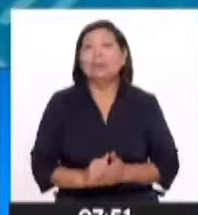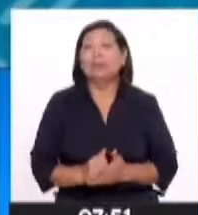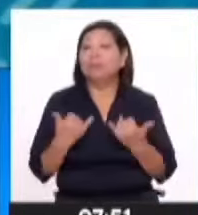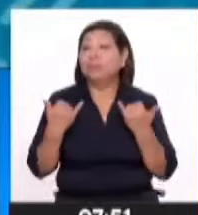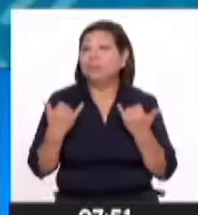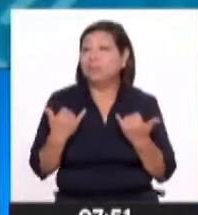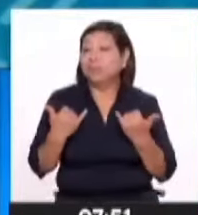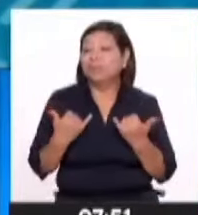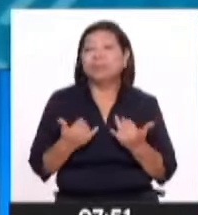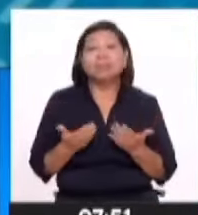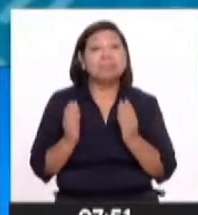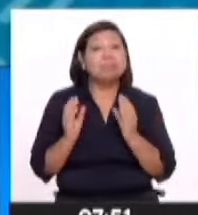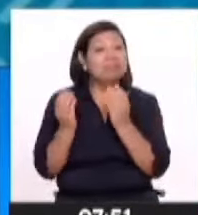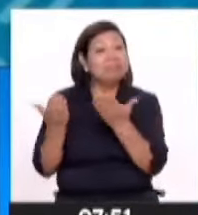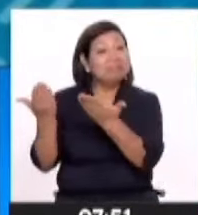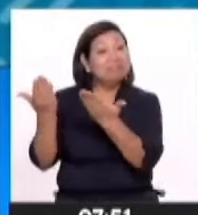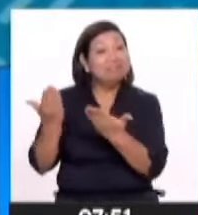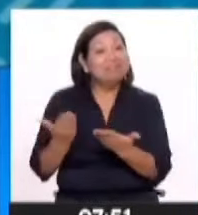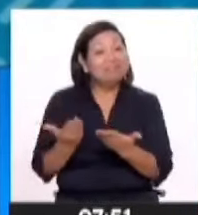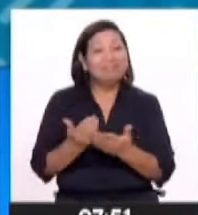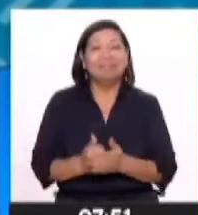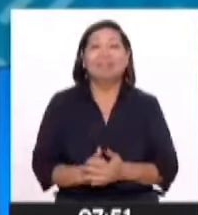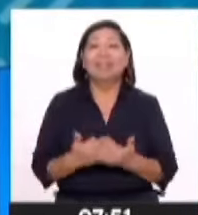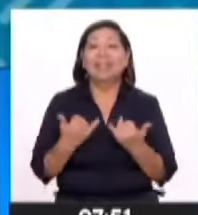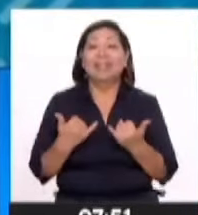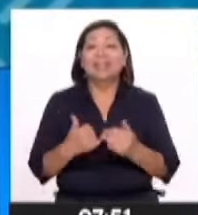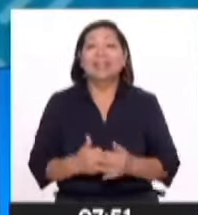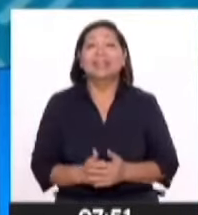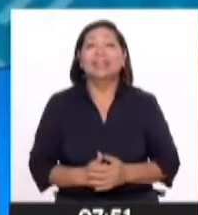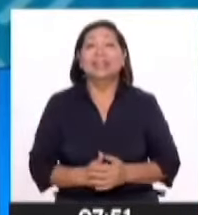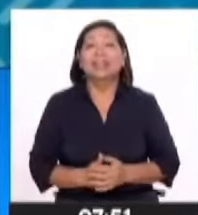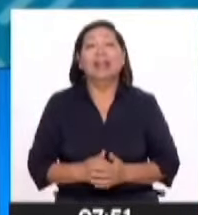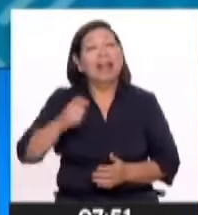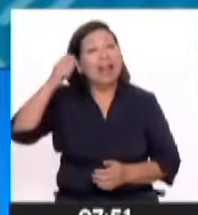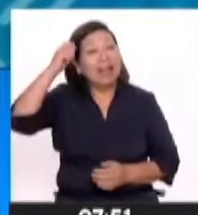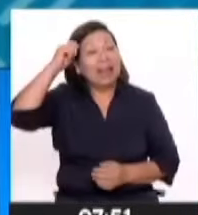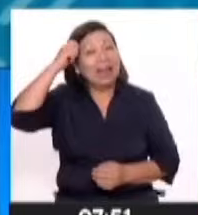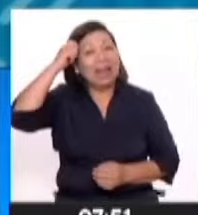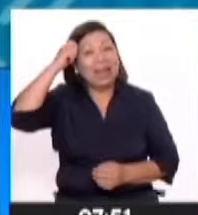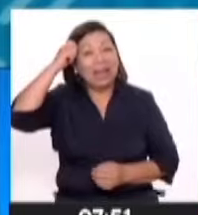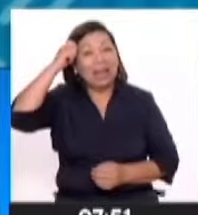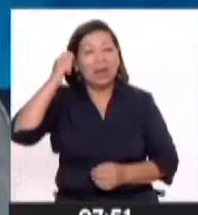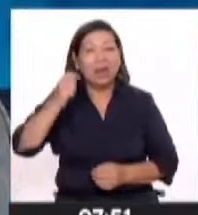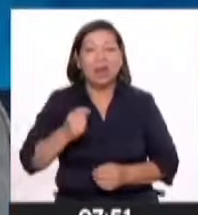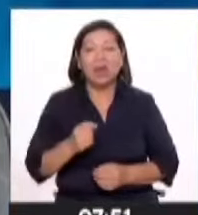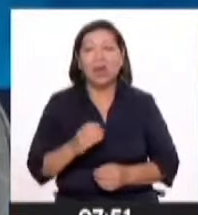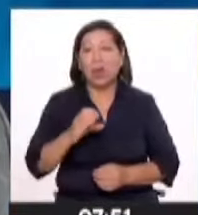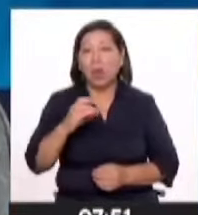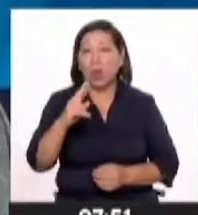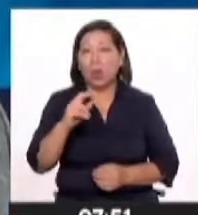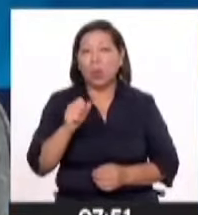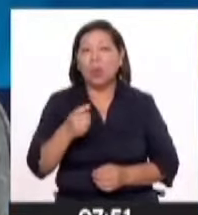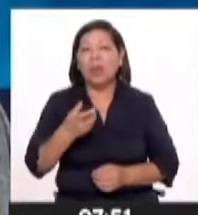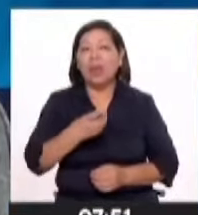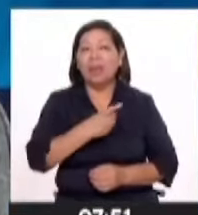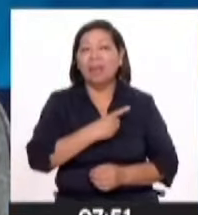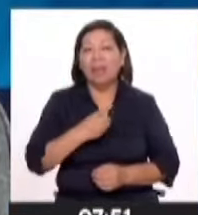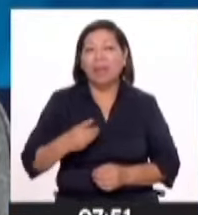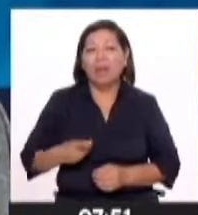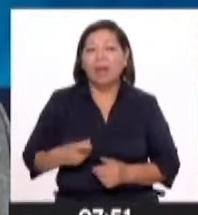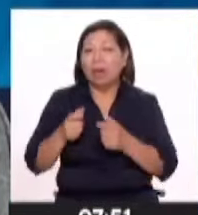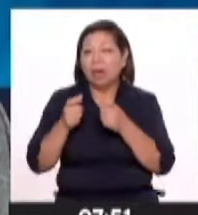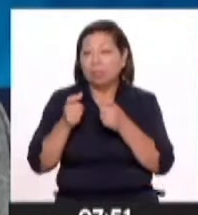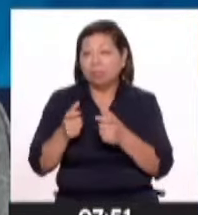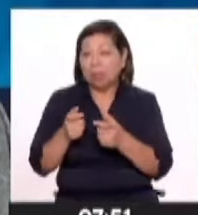Vamos ahora a darle la bienvenida a nuestro invitado. Aquí en estudio se encuentra el ingeniero Juan Carlos Cruz Luis, quien es director de